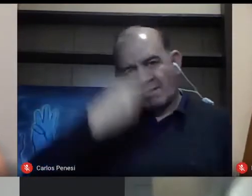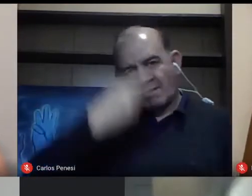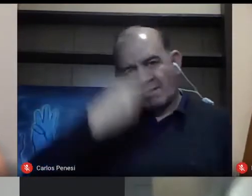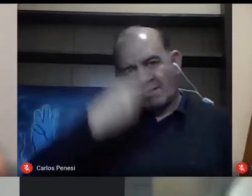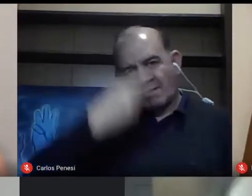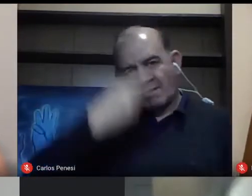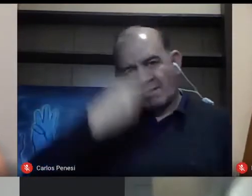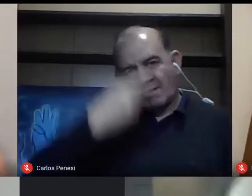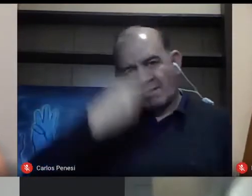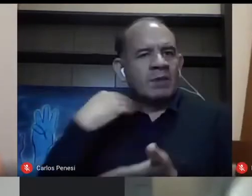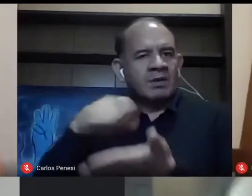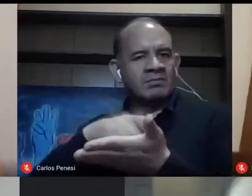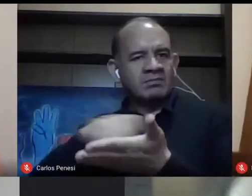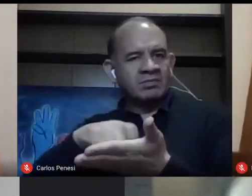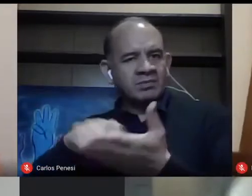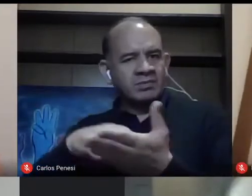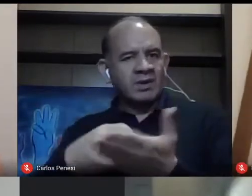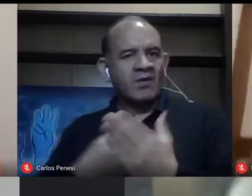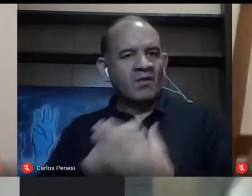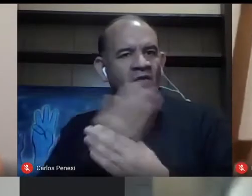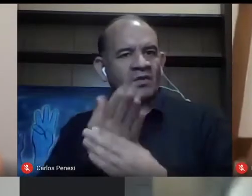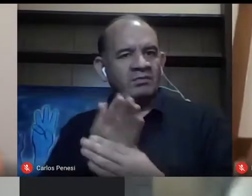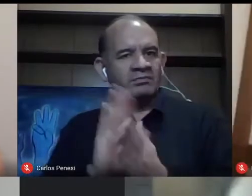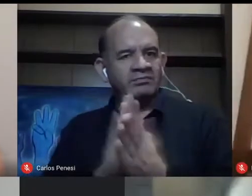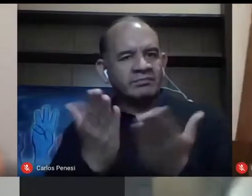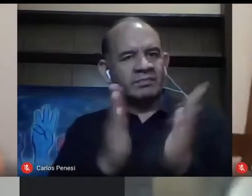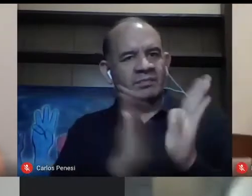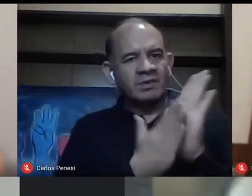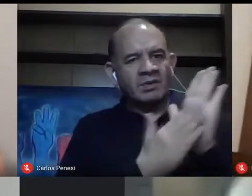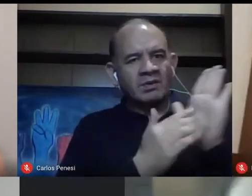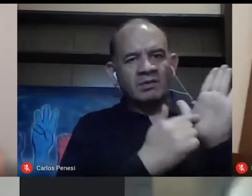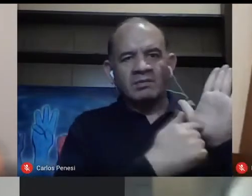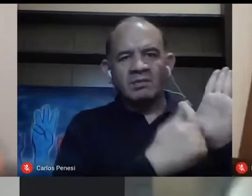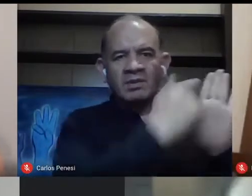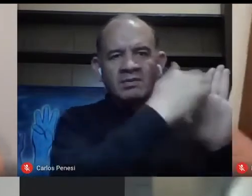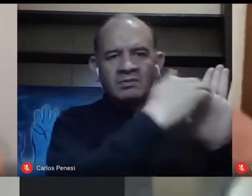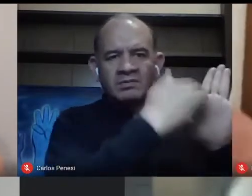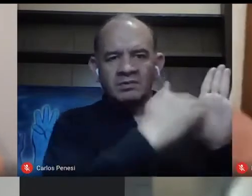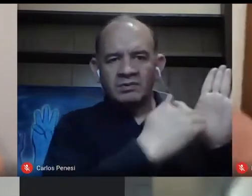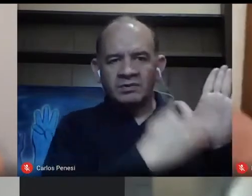ese repertorio, y por supuesto seguir actualizando ambos recursos.